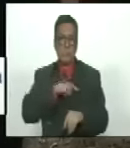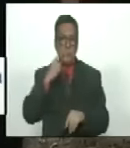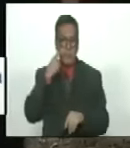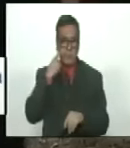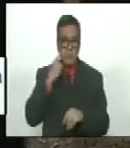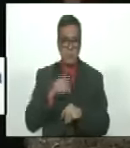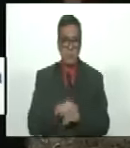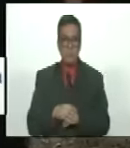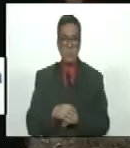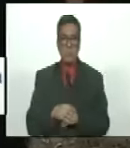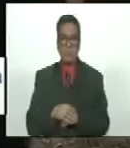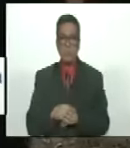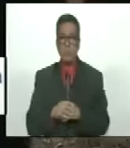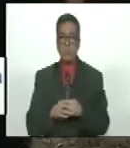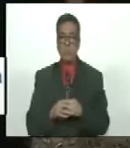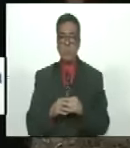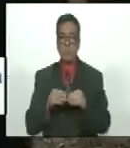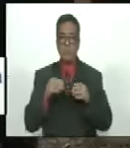que